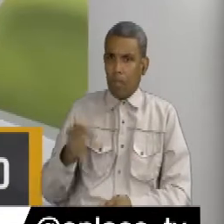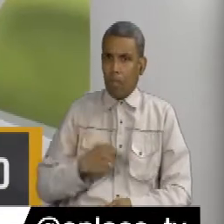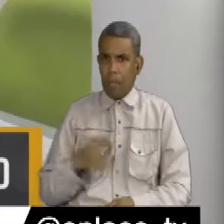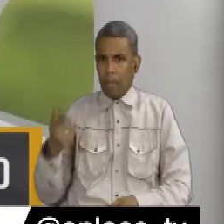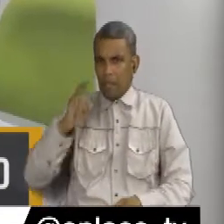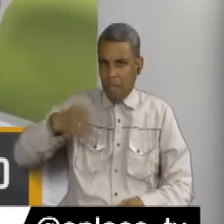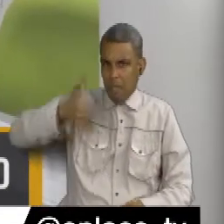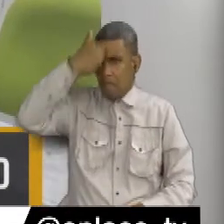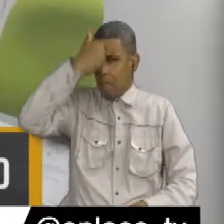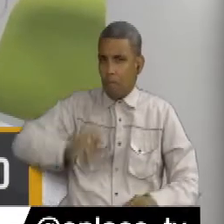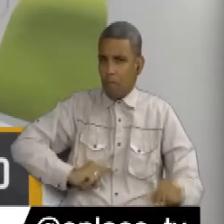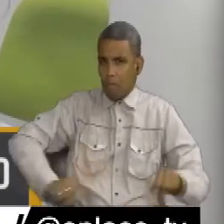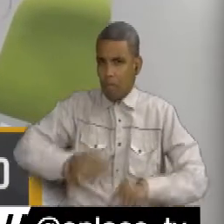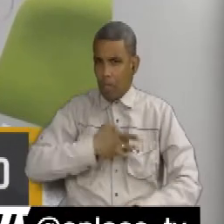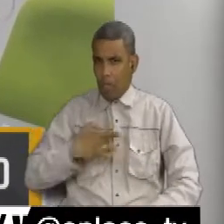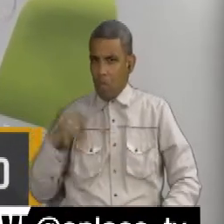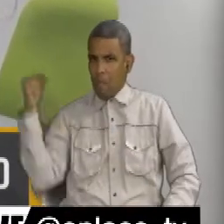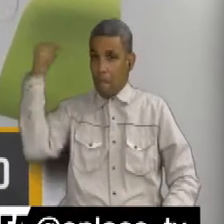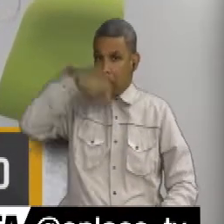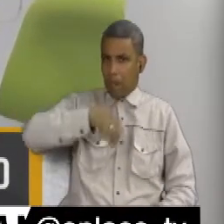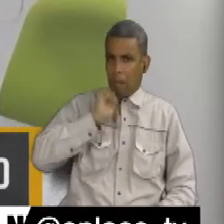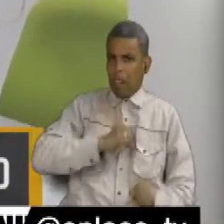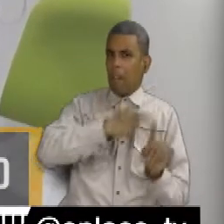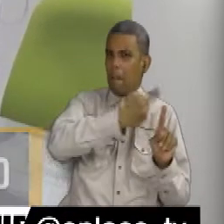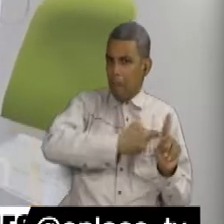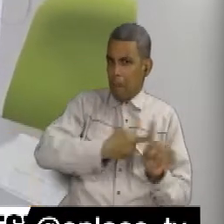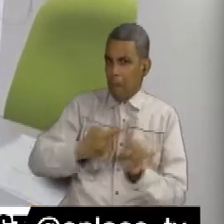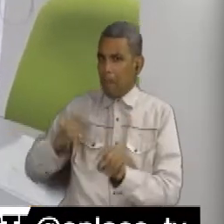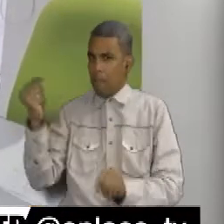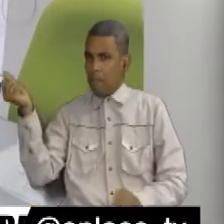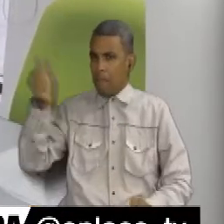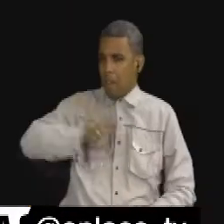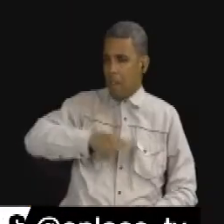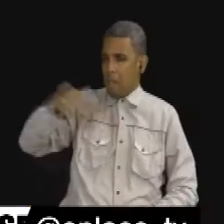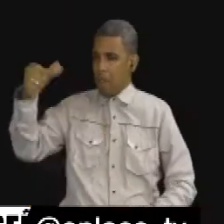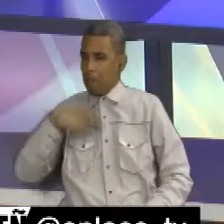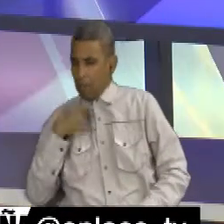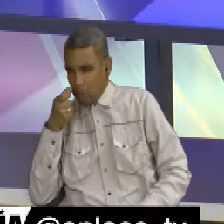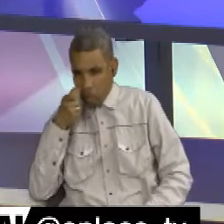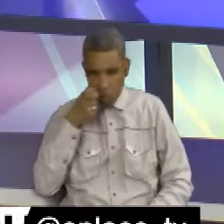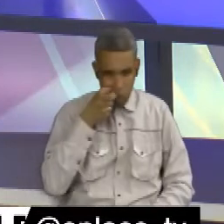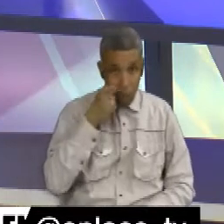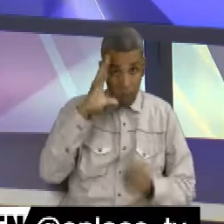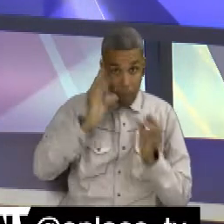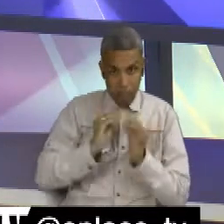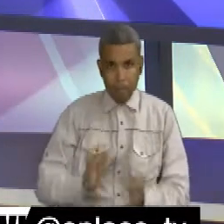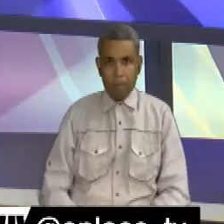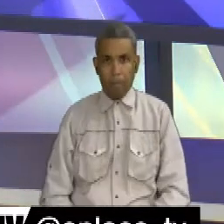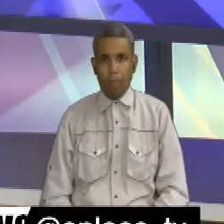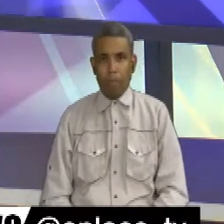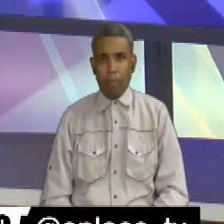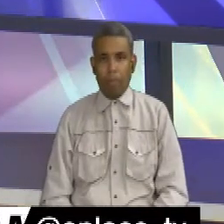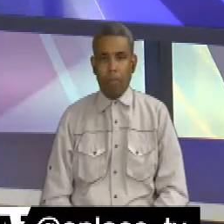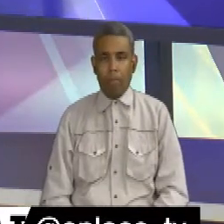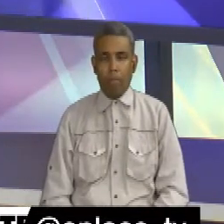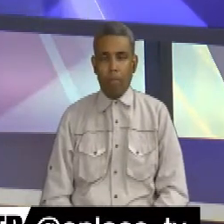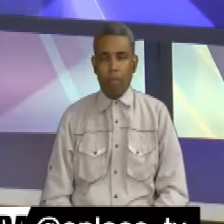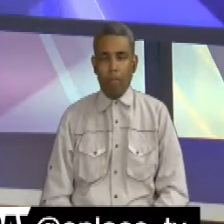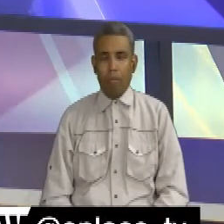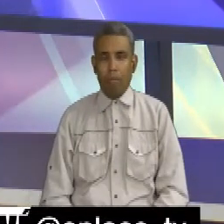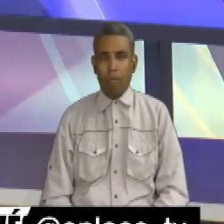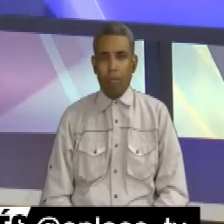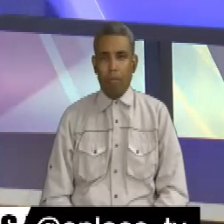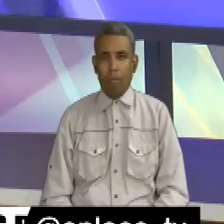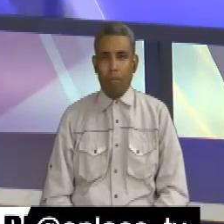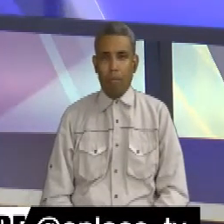de la Superintendencia Nacional de Salud para el bienestar de los barranqueños. Y hacia las 6:25